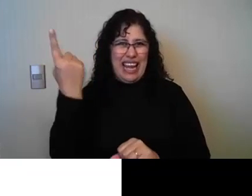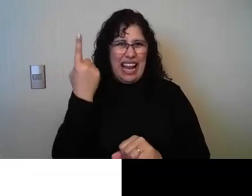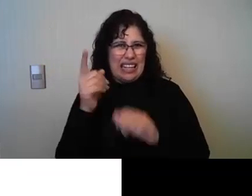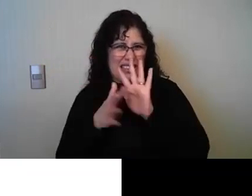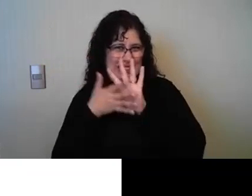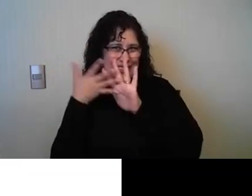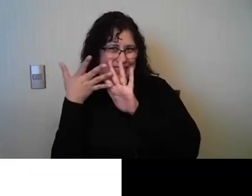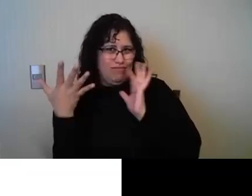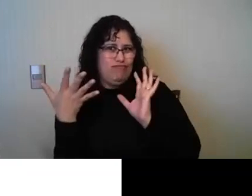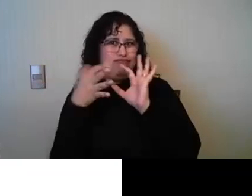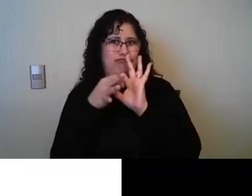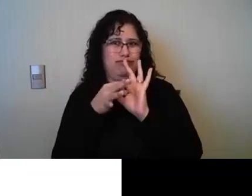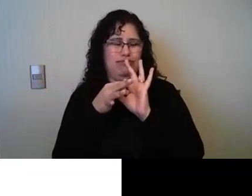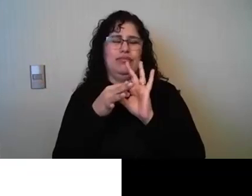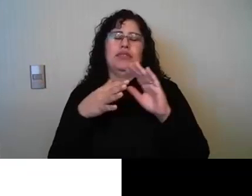términos